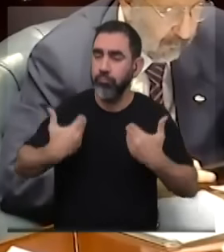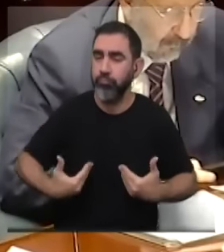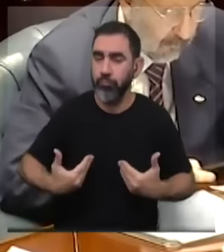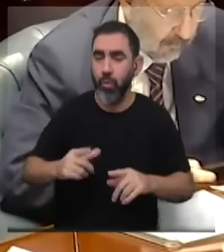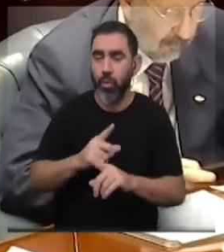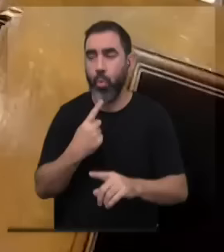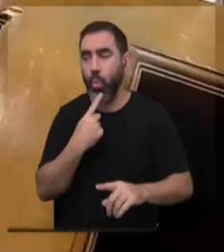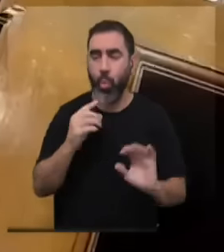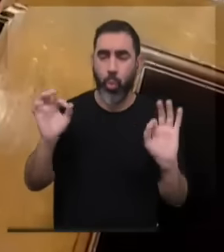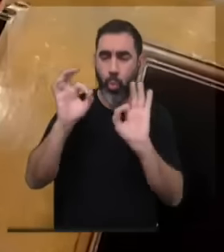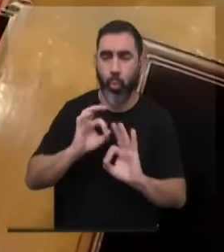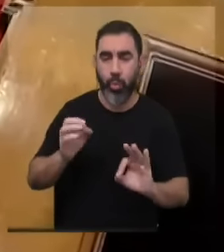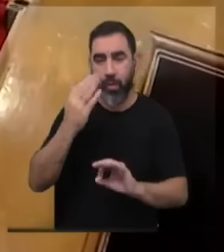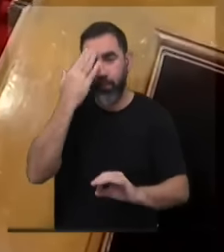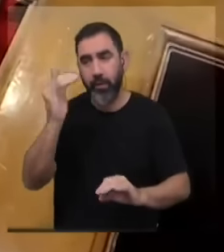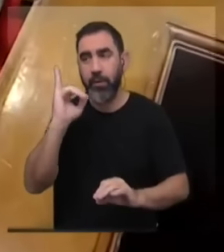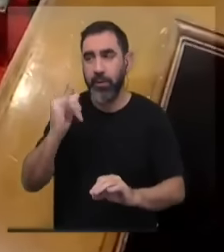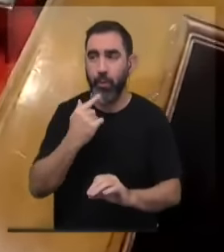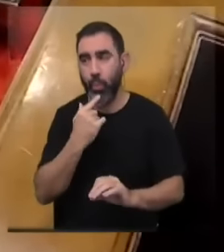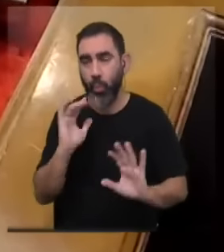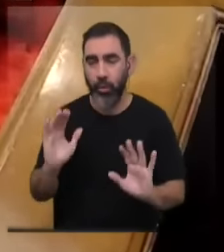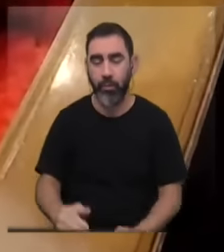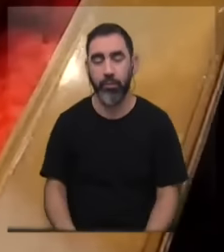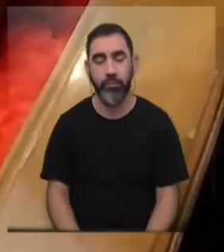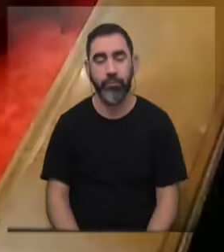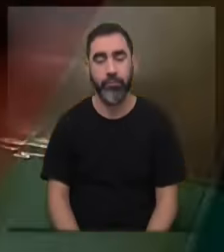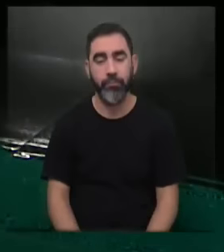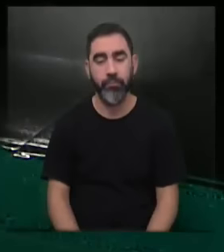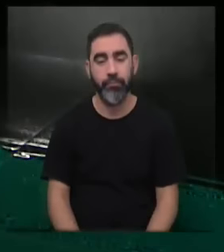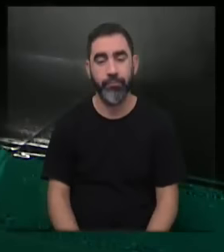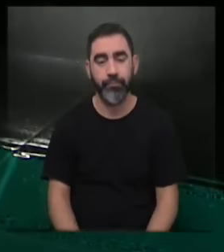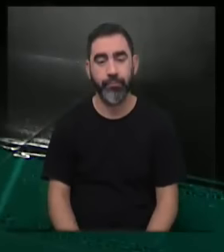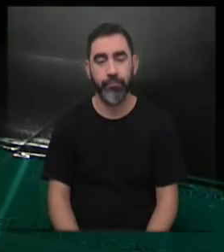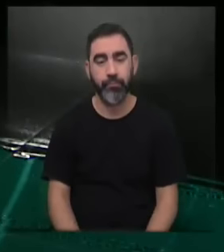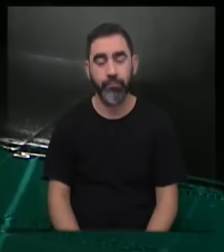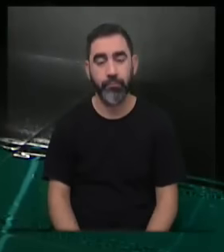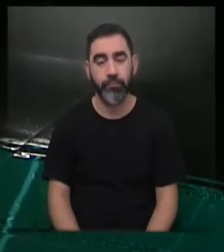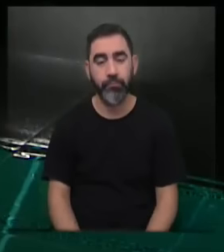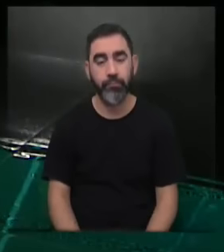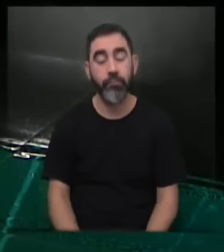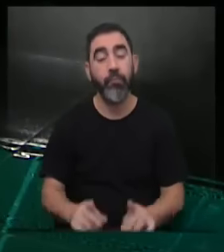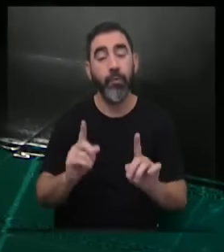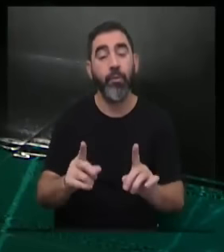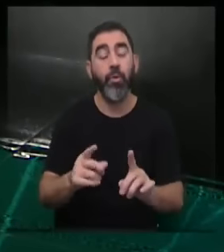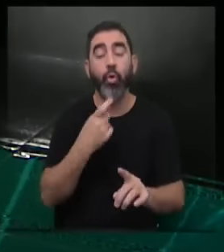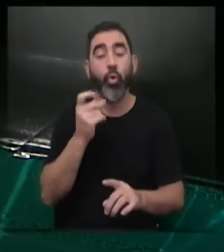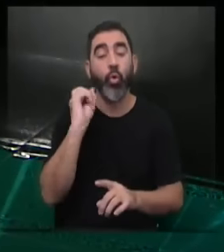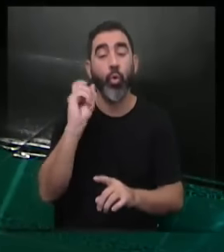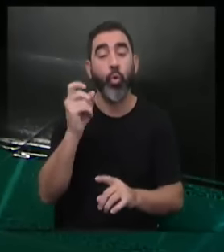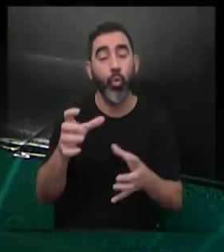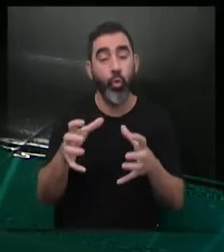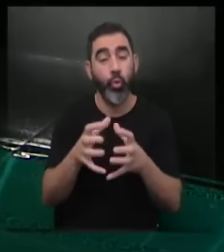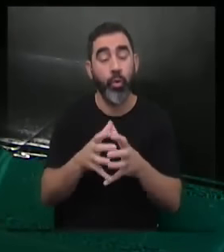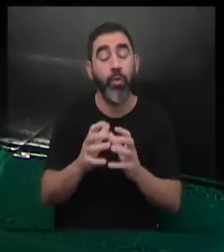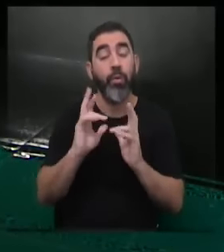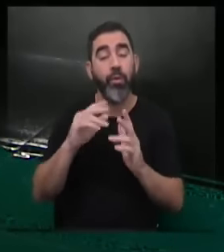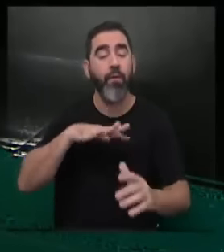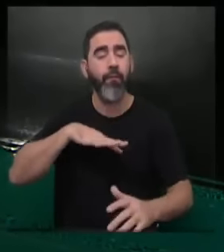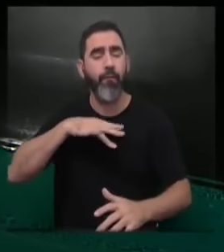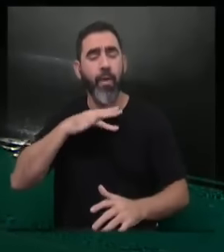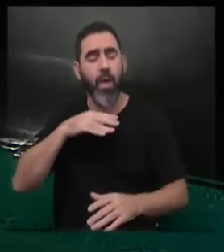genera dudas Mientras que el frente amplio no también se expresó el partido Colorado que dijo que se trata de un